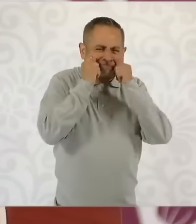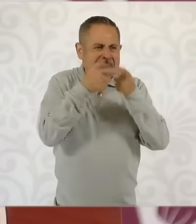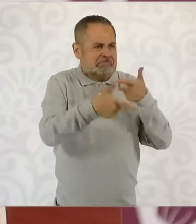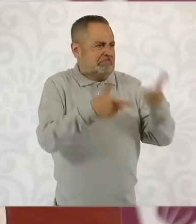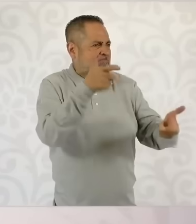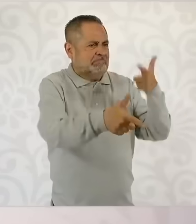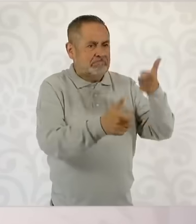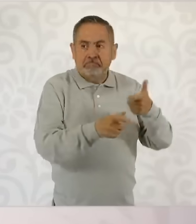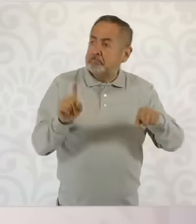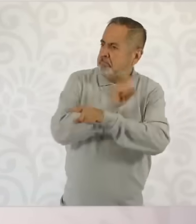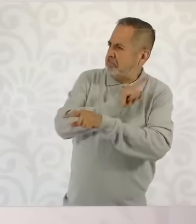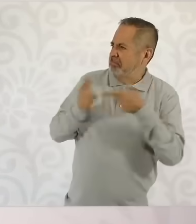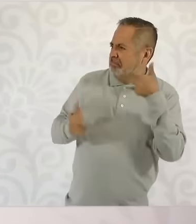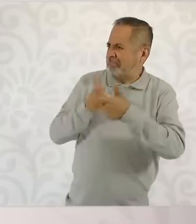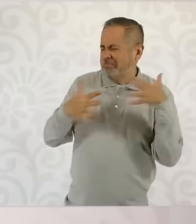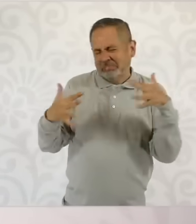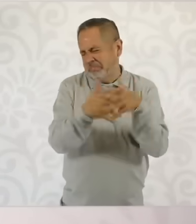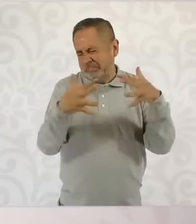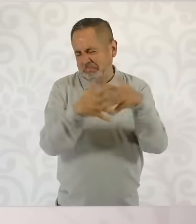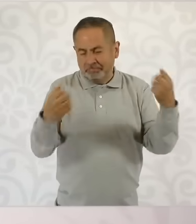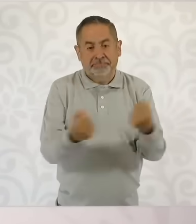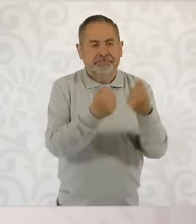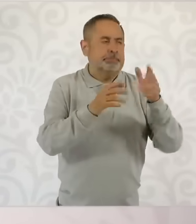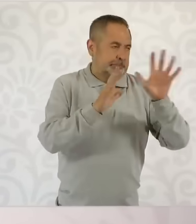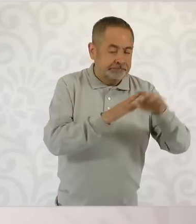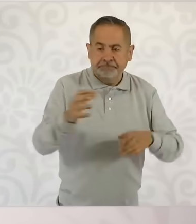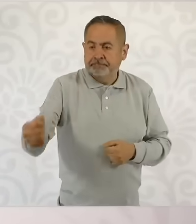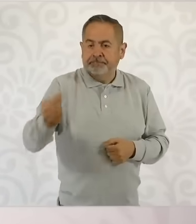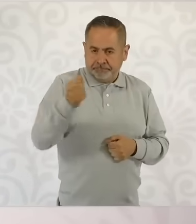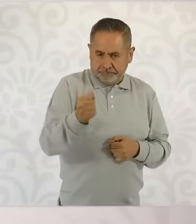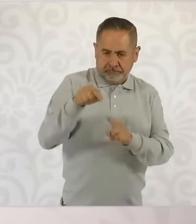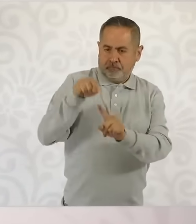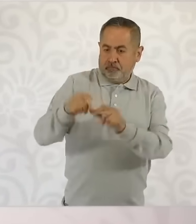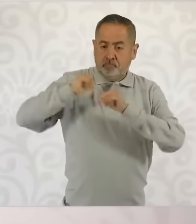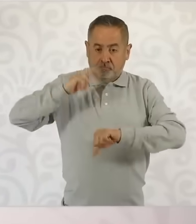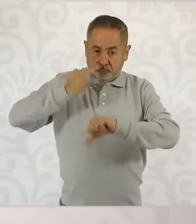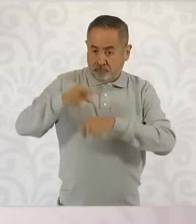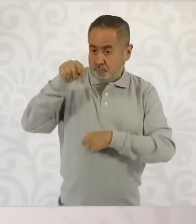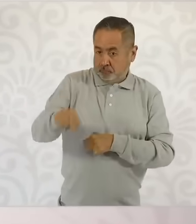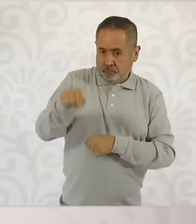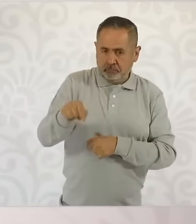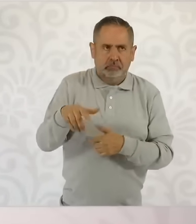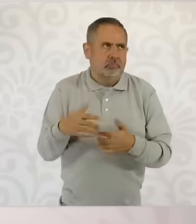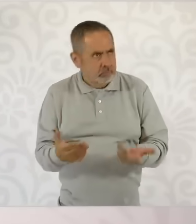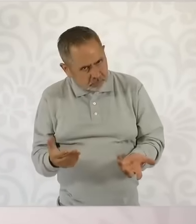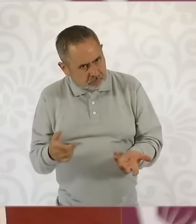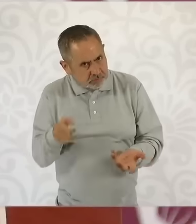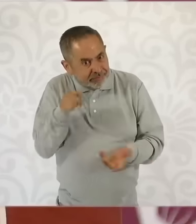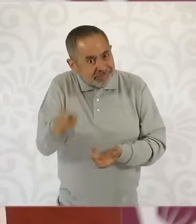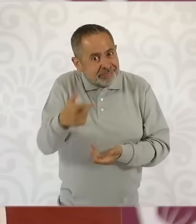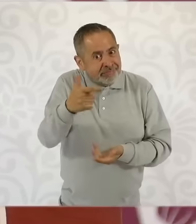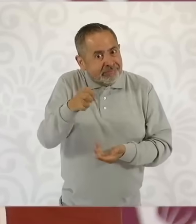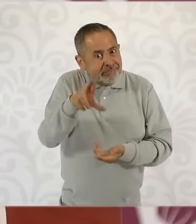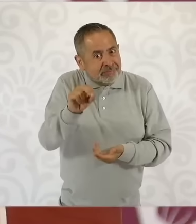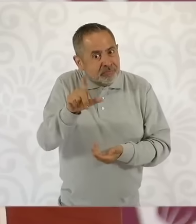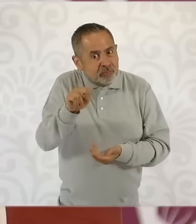tremenda. Bueno, resulta que al que puso al frente de esa operación, hoy está preso en Estados